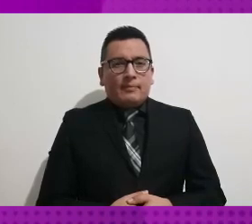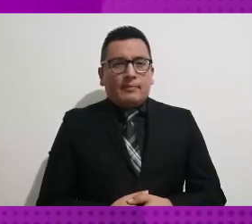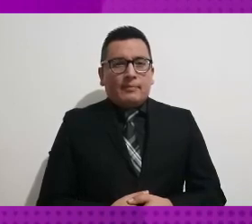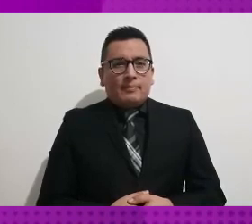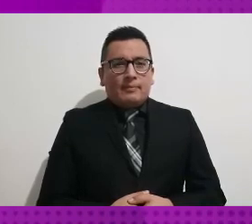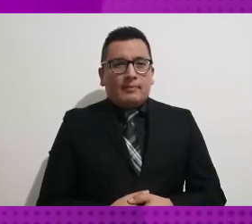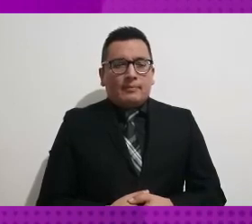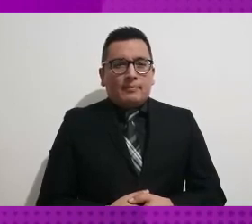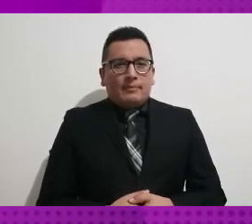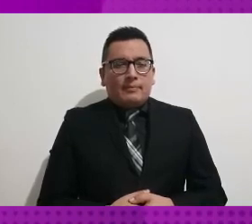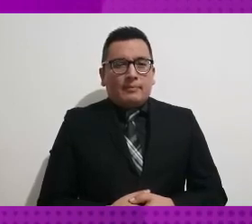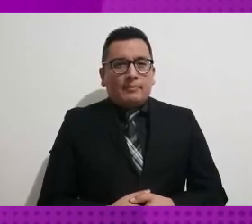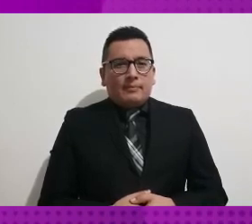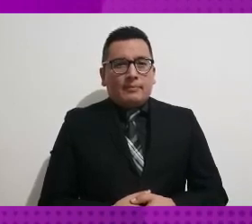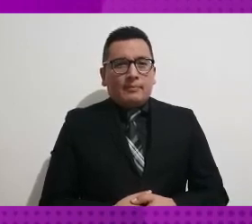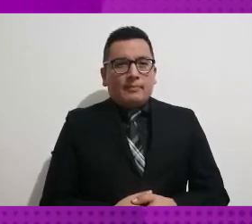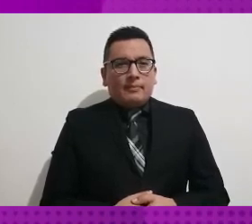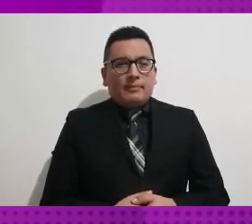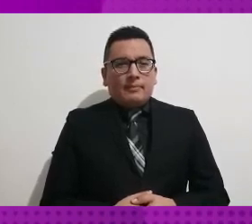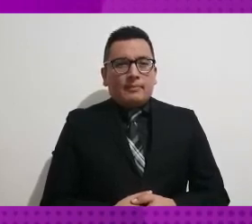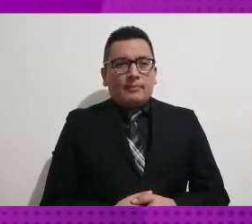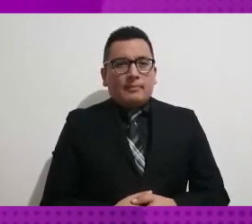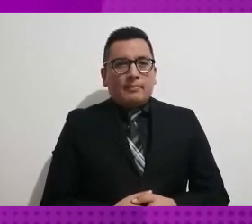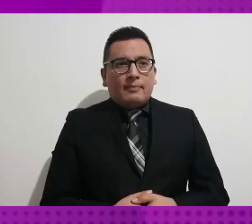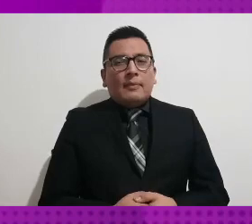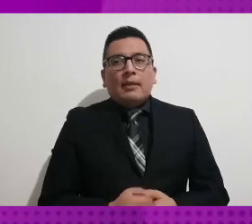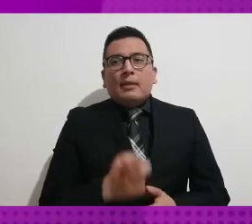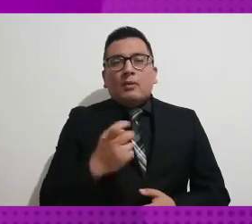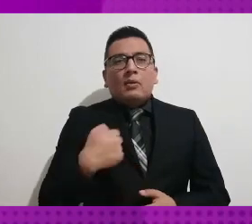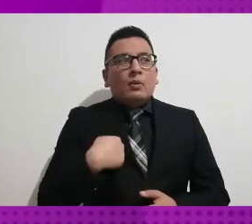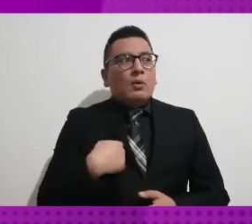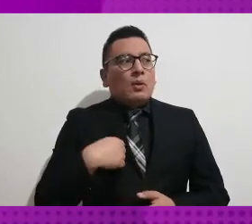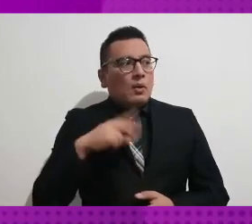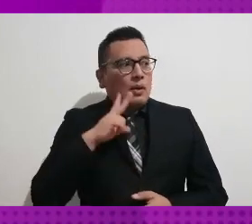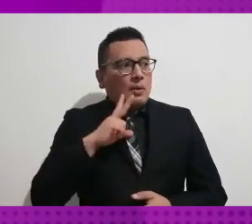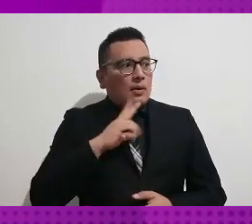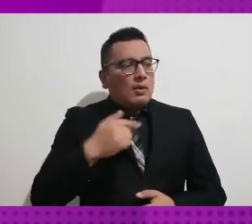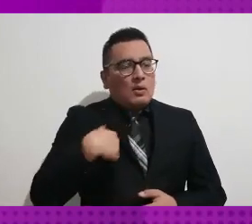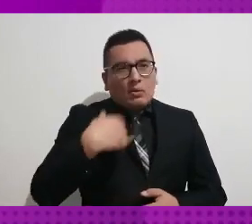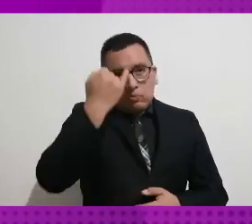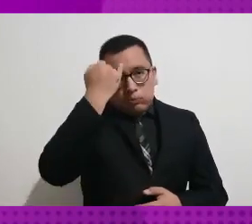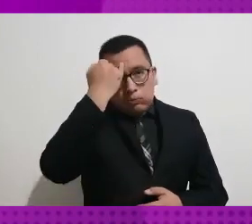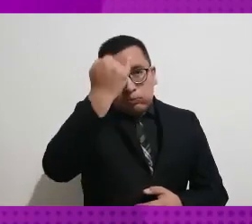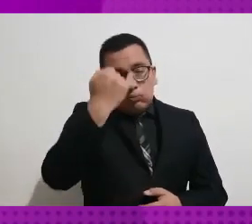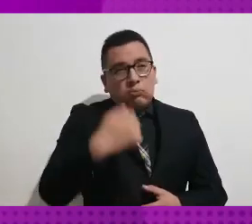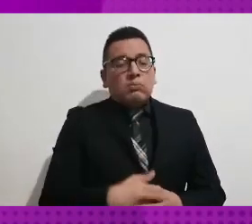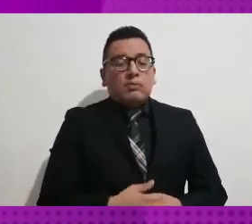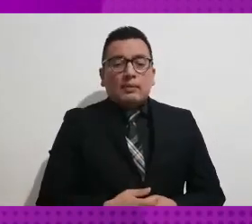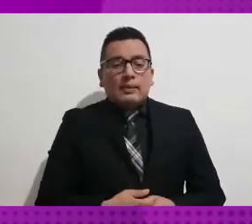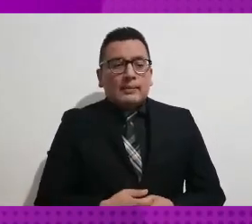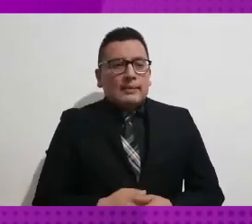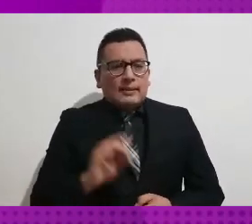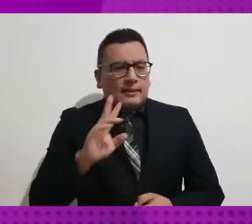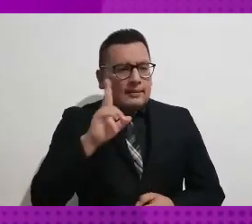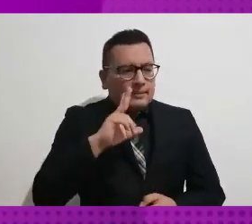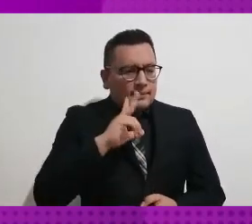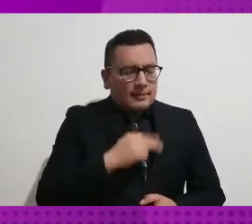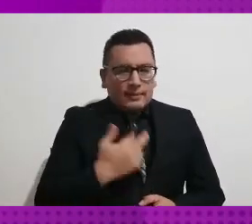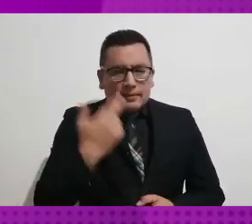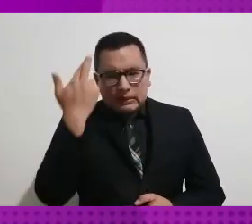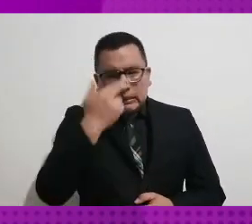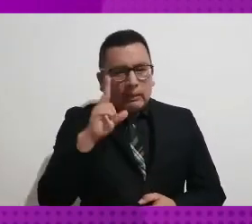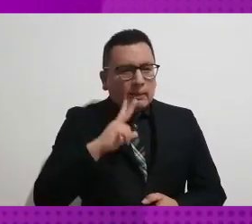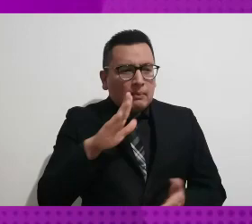Entonces, pues era desde hacer una propuesta, desde revisar cómo son